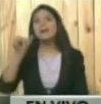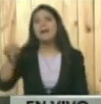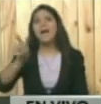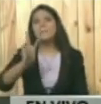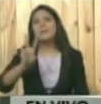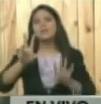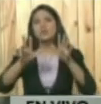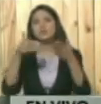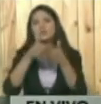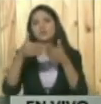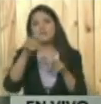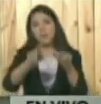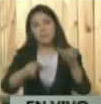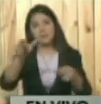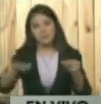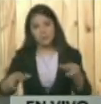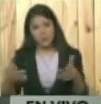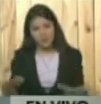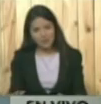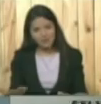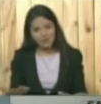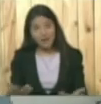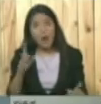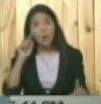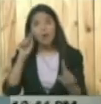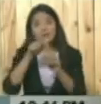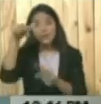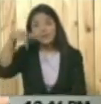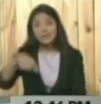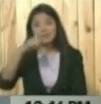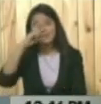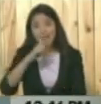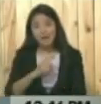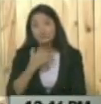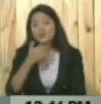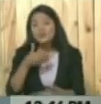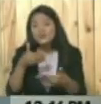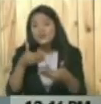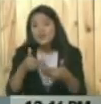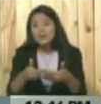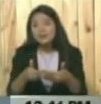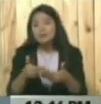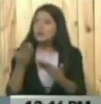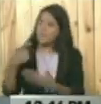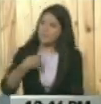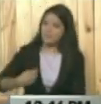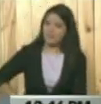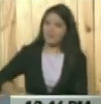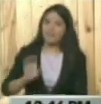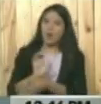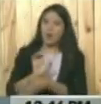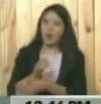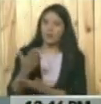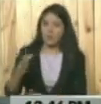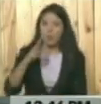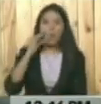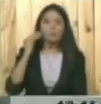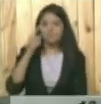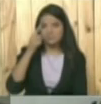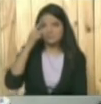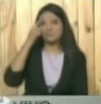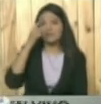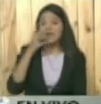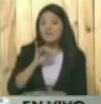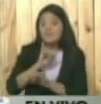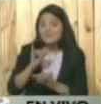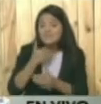millones de habitantes. La meta de este año al cierre, compañero presidente Correa, al cierre del